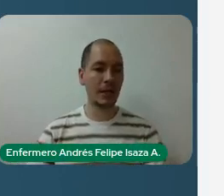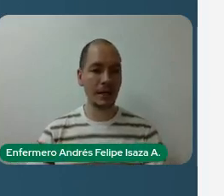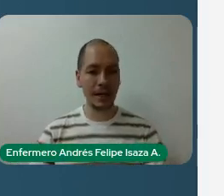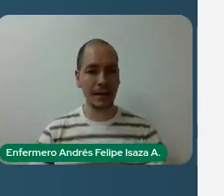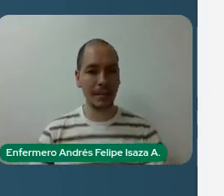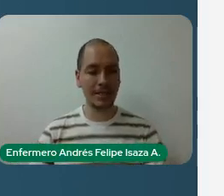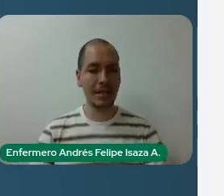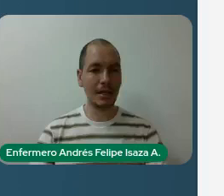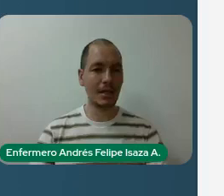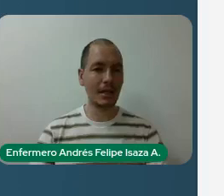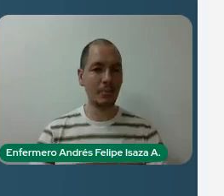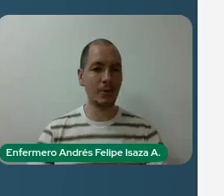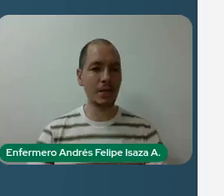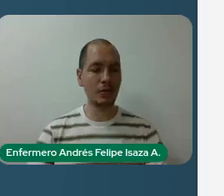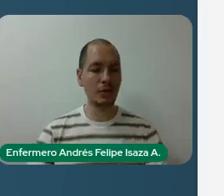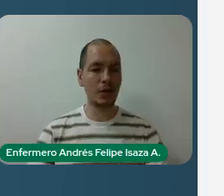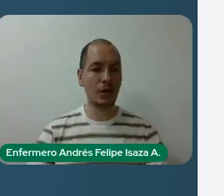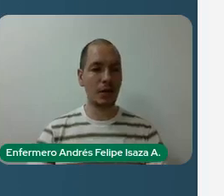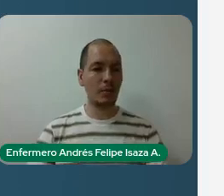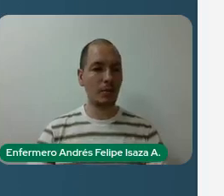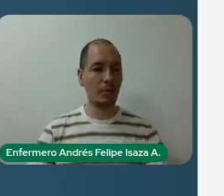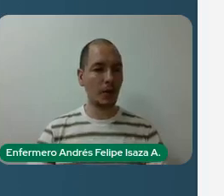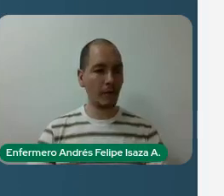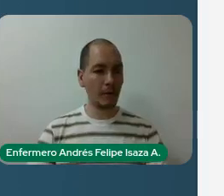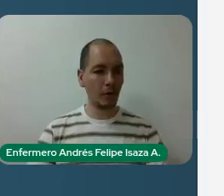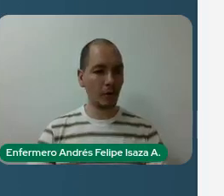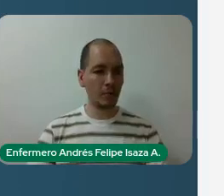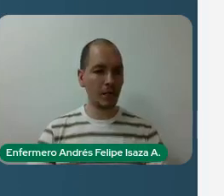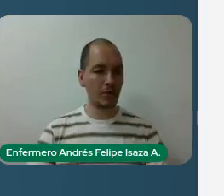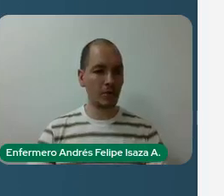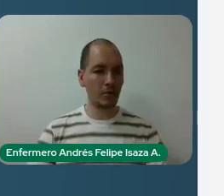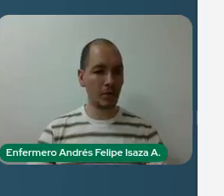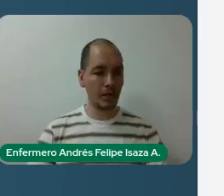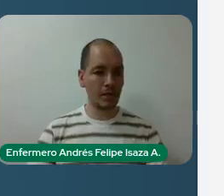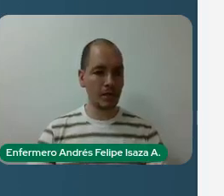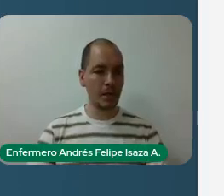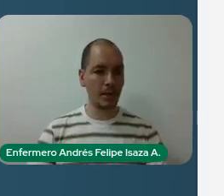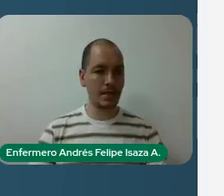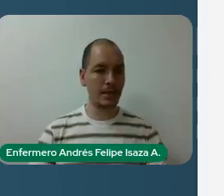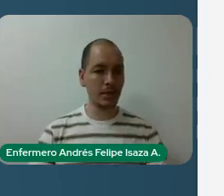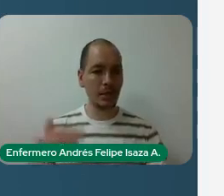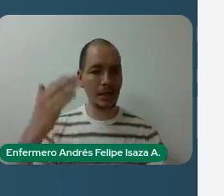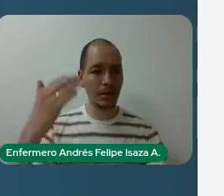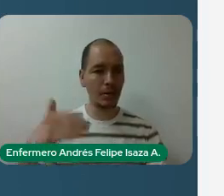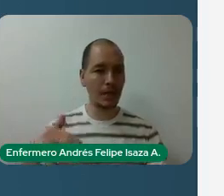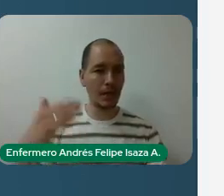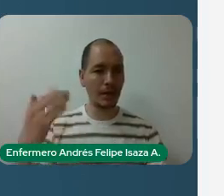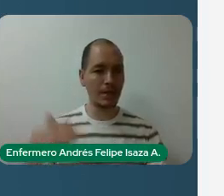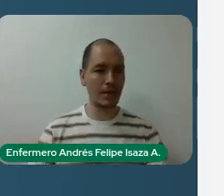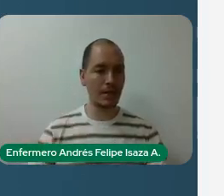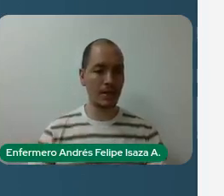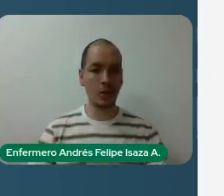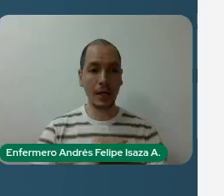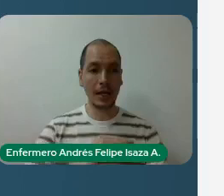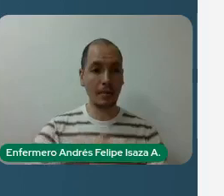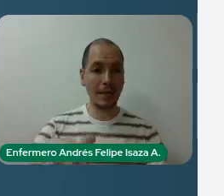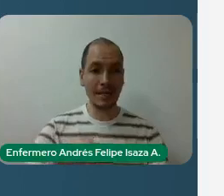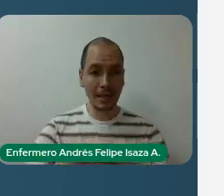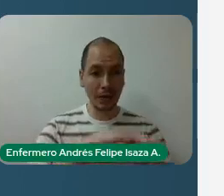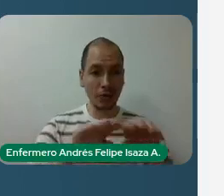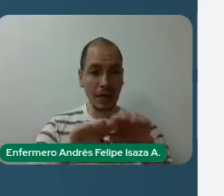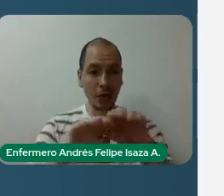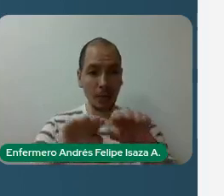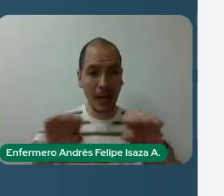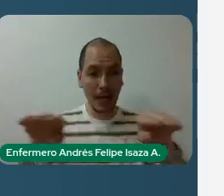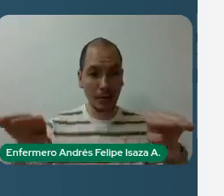presentar una caída, el paciente y el equipo en salud. Puede haber broncoaspiración, es decir, si al paciente no le elevamos la cabeza, es decir, no dejar al